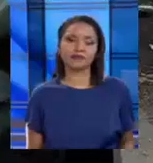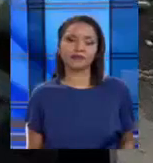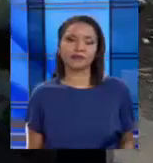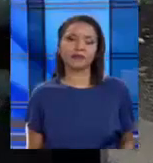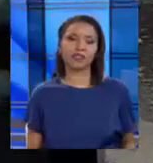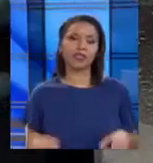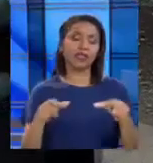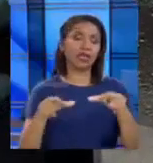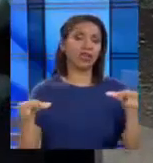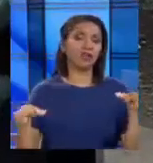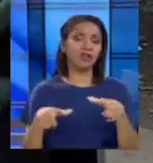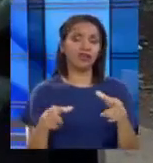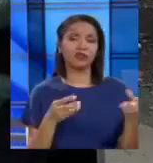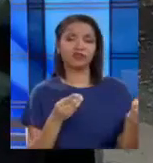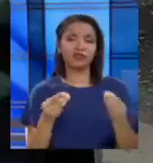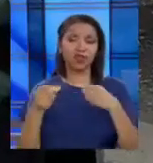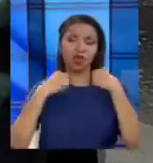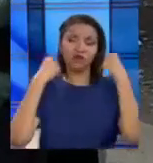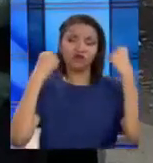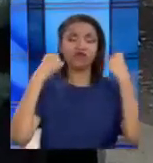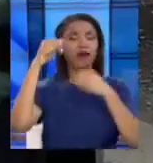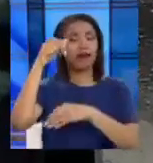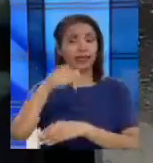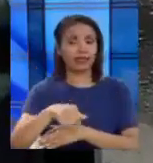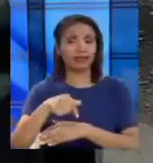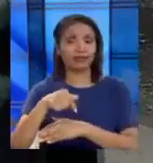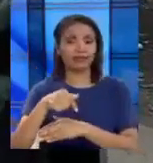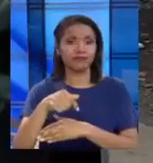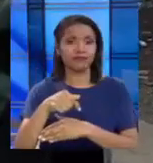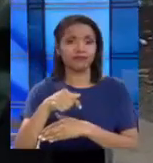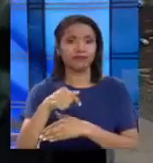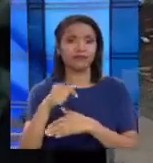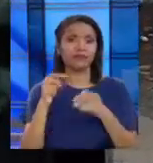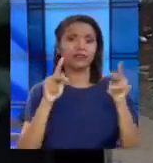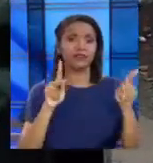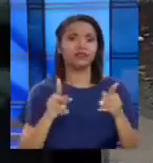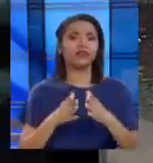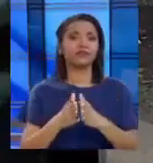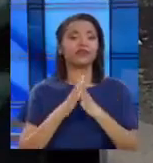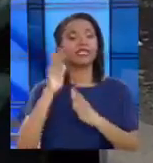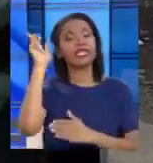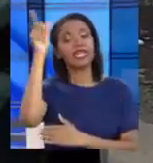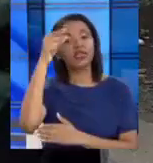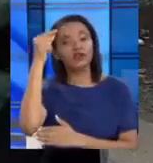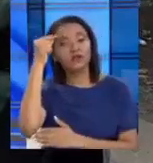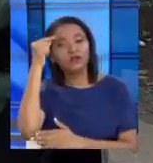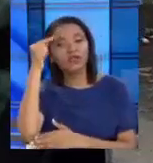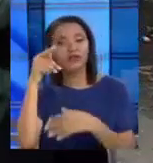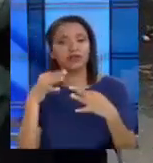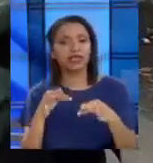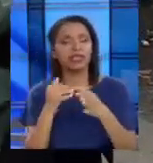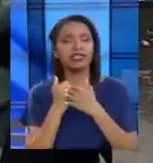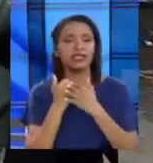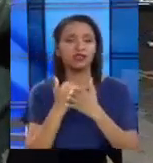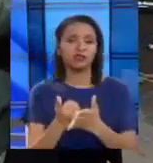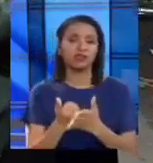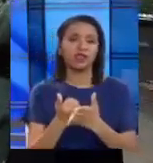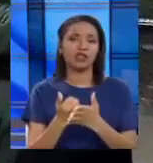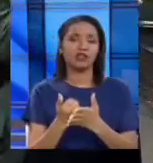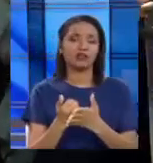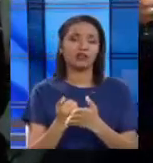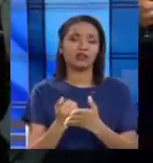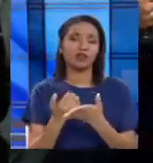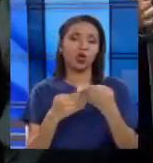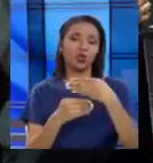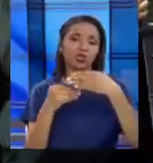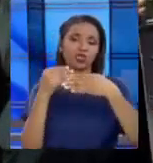se están concentrando estas manifestaciones, porque los residentes exigen que el gobierno voltee la mirada para acá, principalmente con la construcción